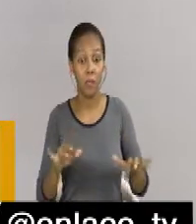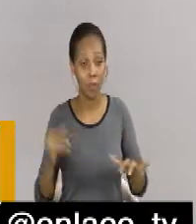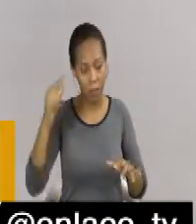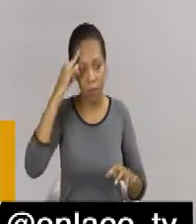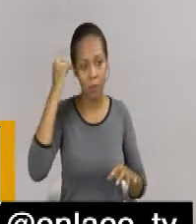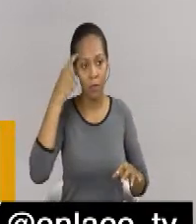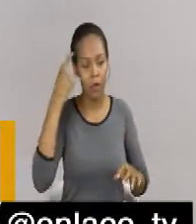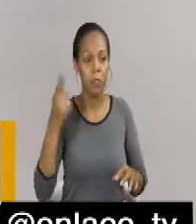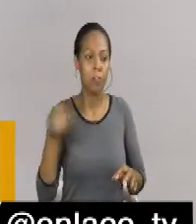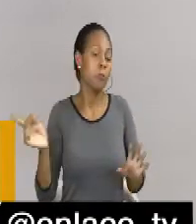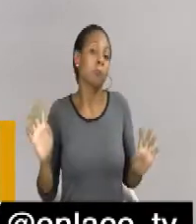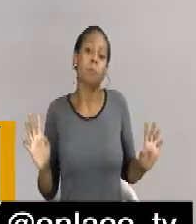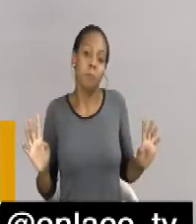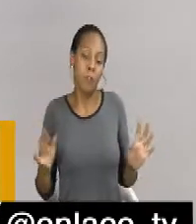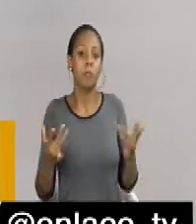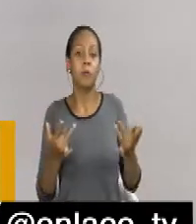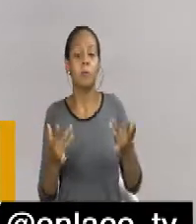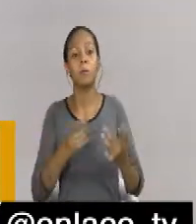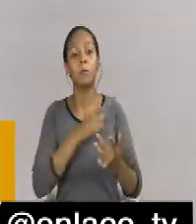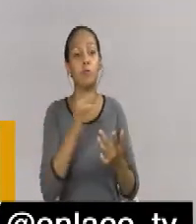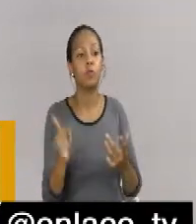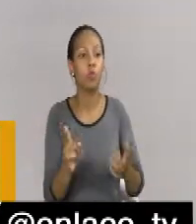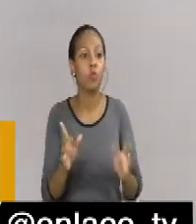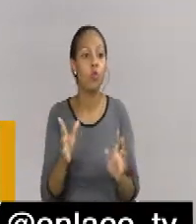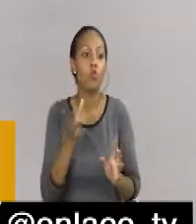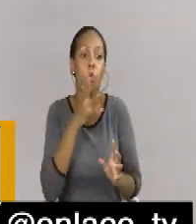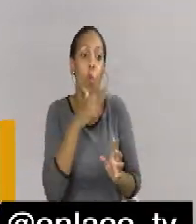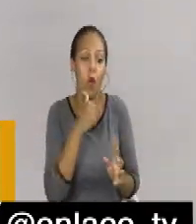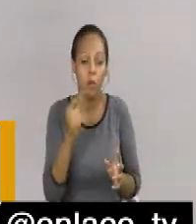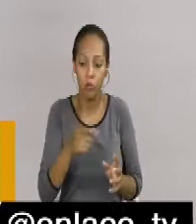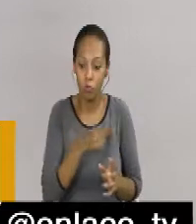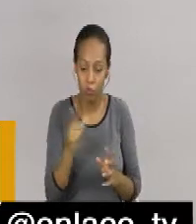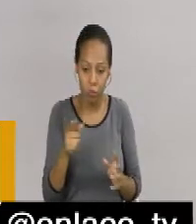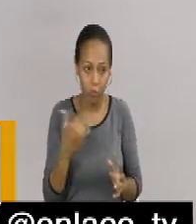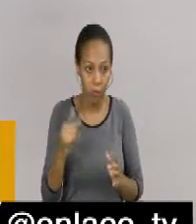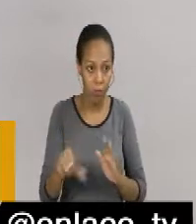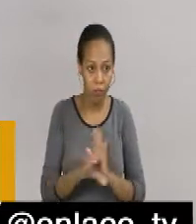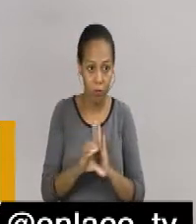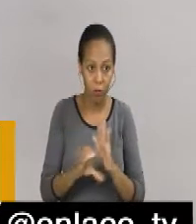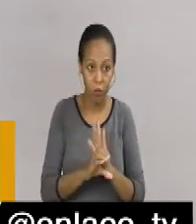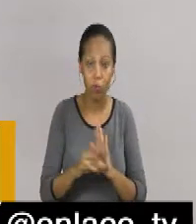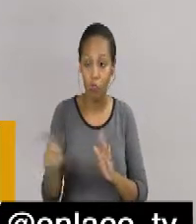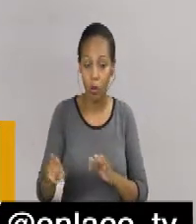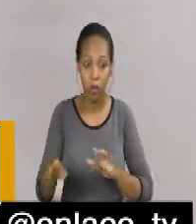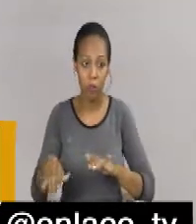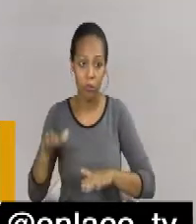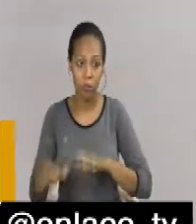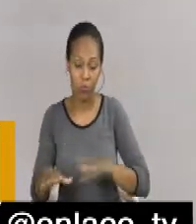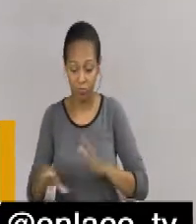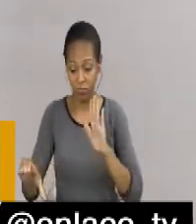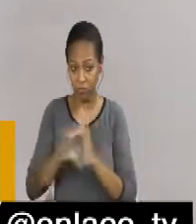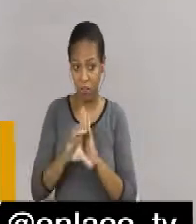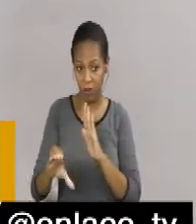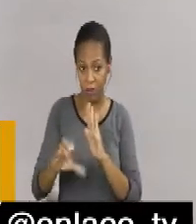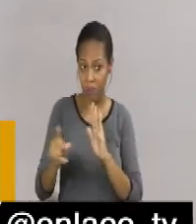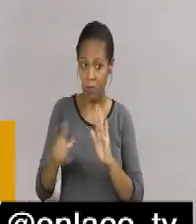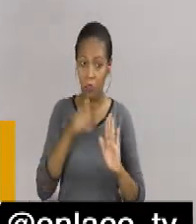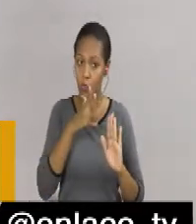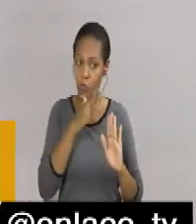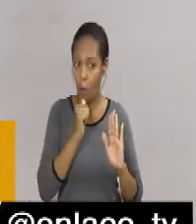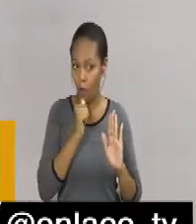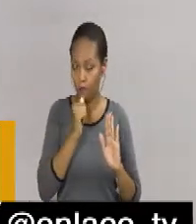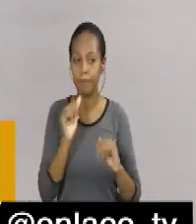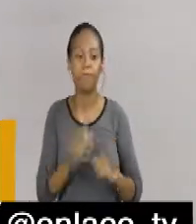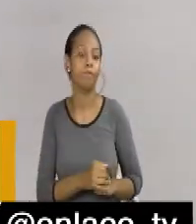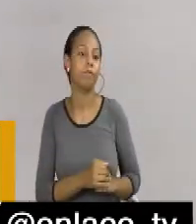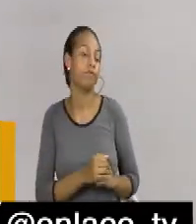hacerla. Y asimismo no hay certificado electoral expedido por parte de la Registraduría porque es simplemente un mecanismo de consulta. Entonces estas